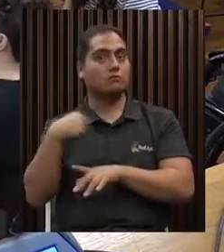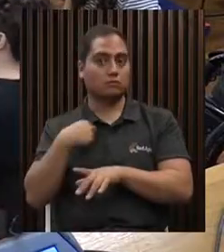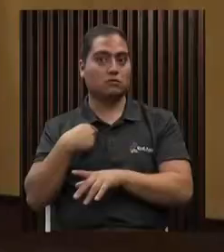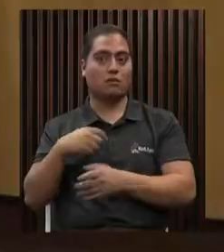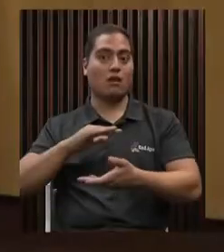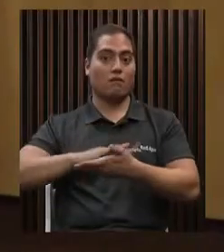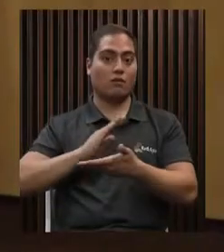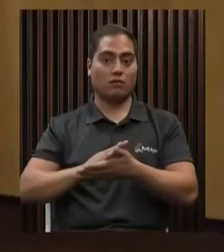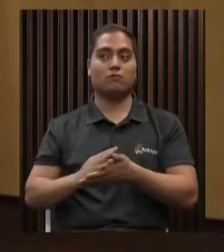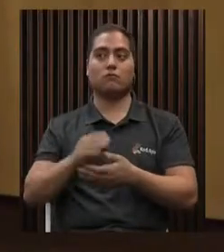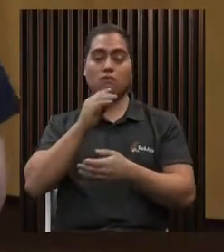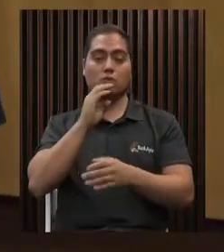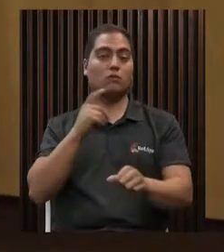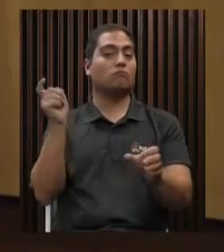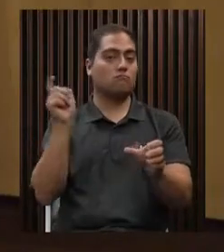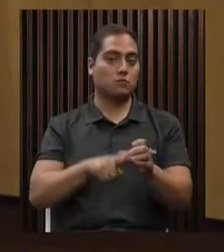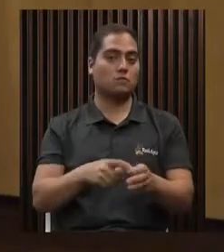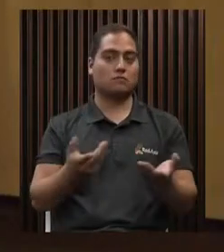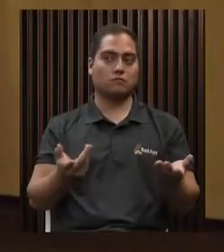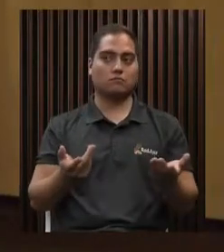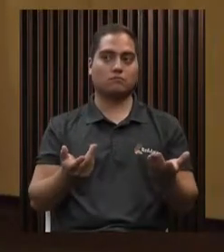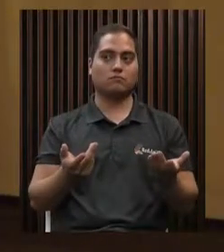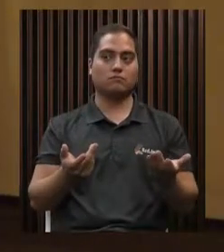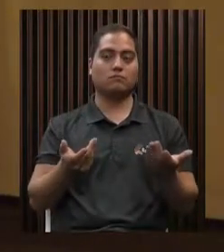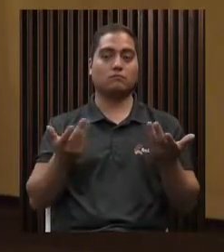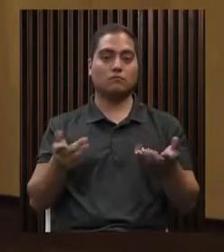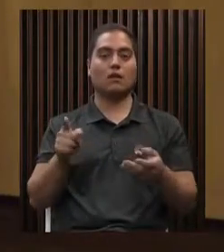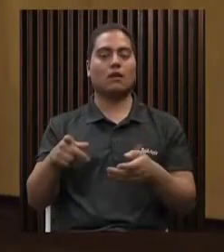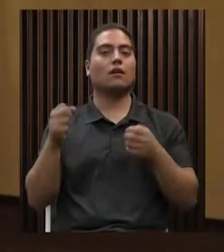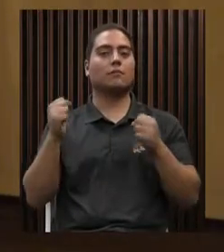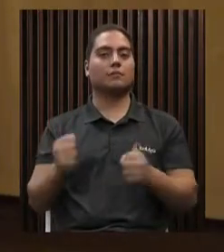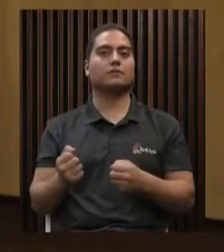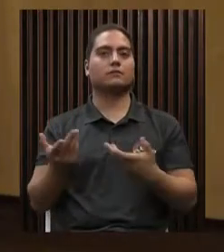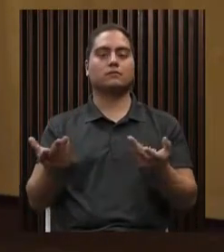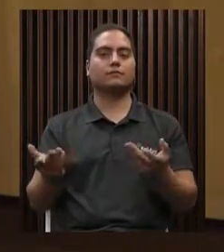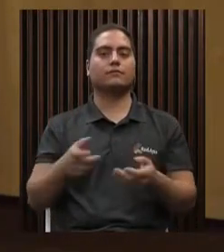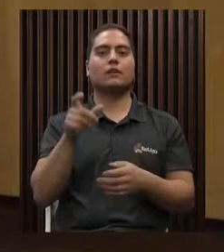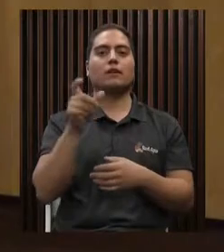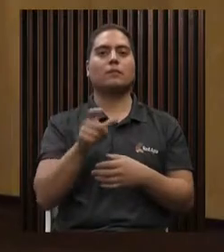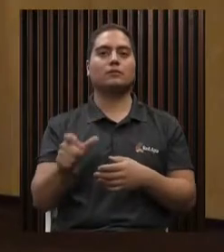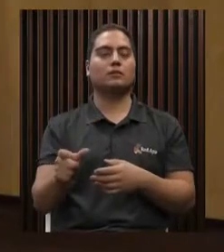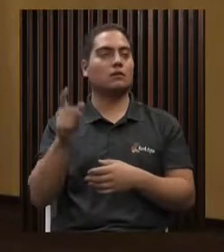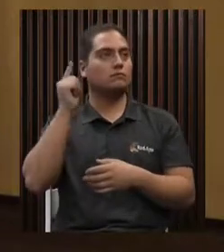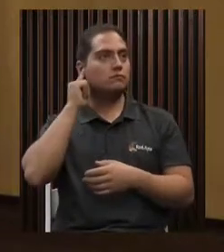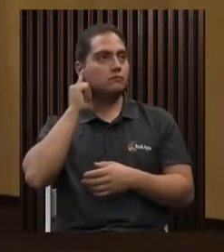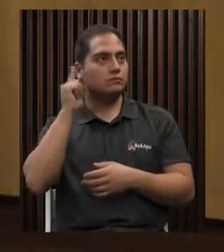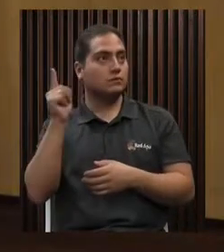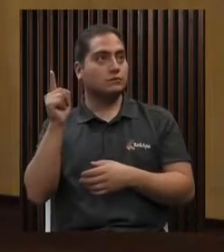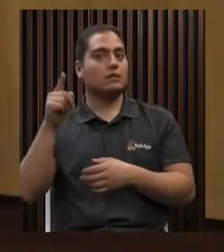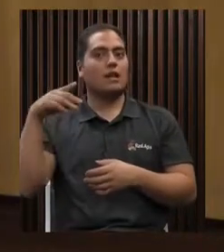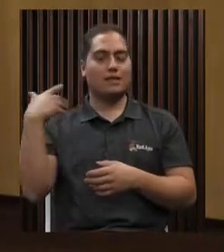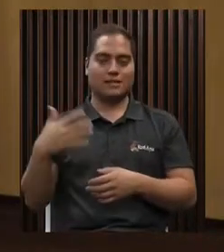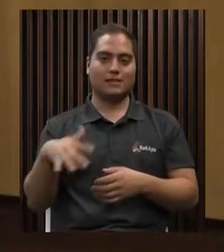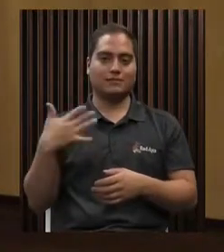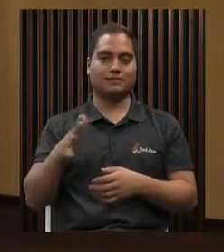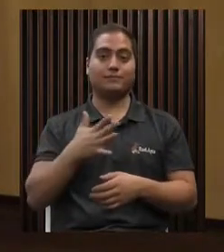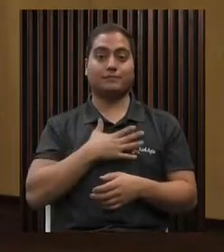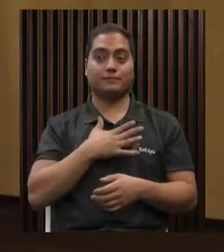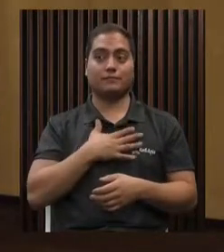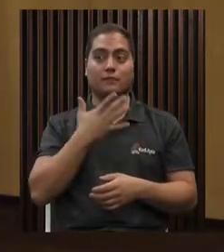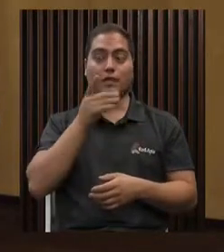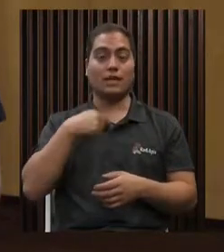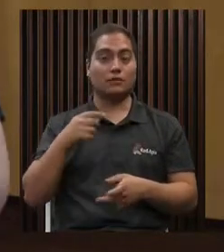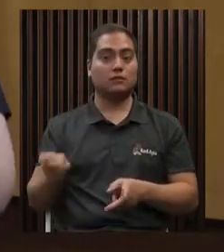lo tanto, lo que pude ver ahí es que la descripción auditiva era útil para mí, porque me permitió ser parte de una forma